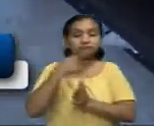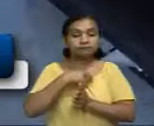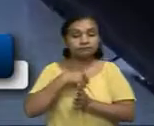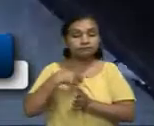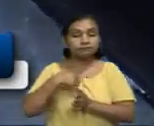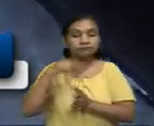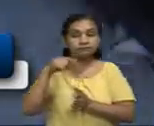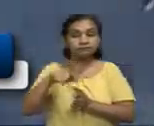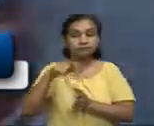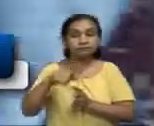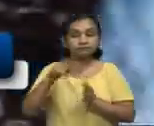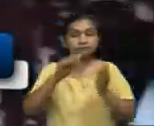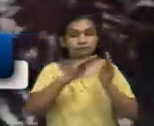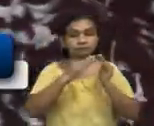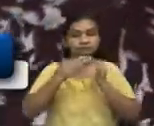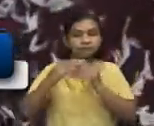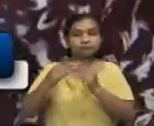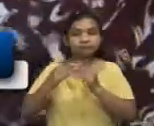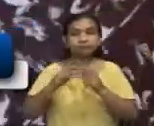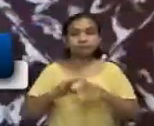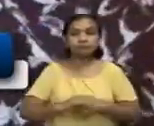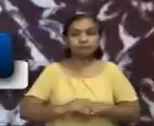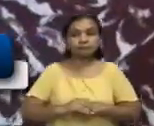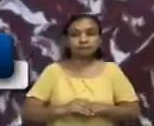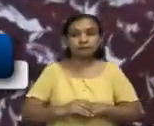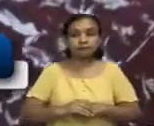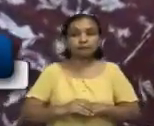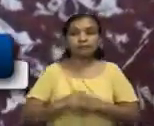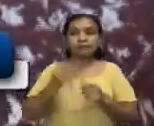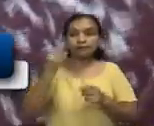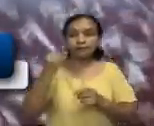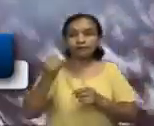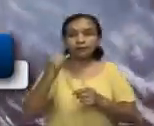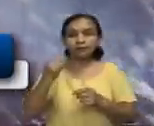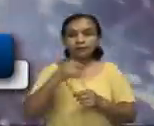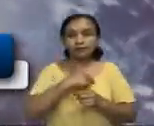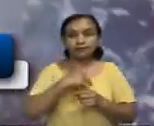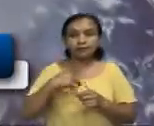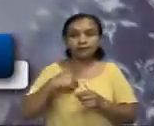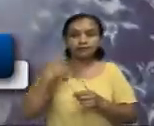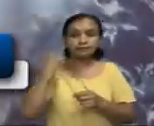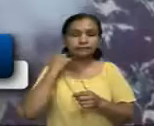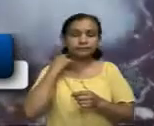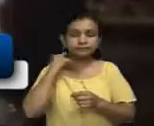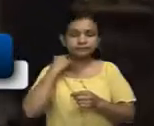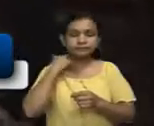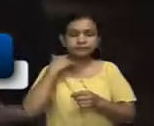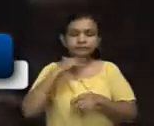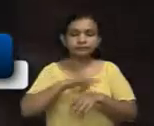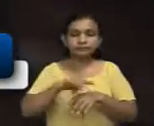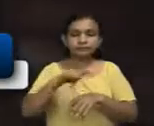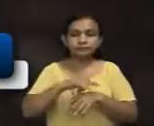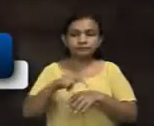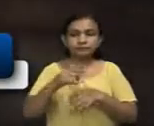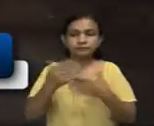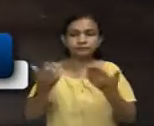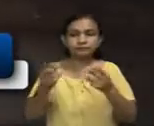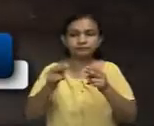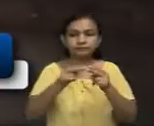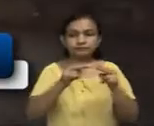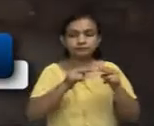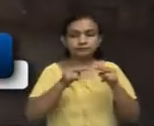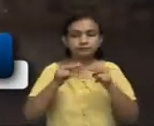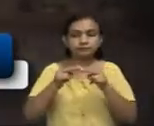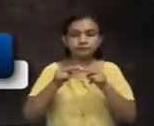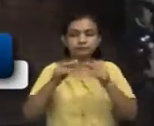en torno a esta comunidad. Efectivamente, lo que nosotros siempre hemos conseguido o hemos buscado es la articulación tanto de